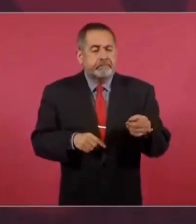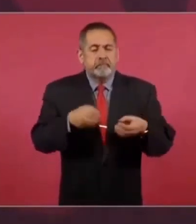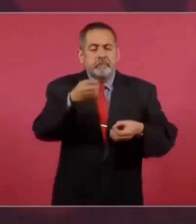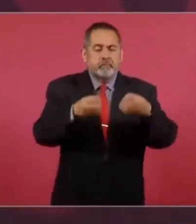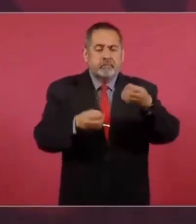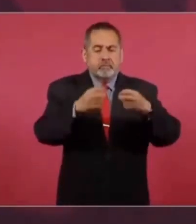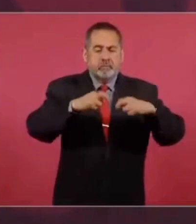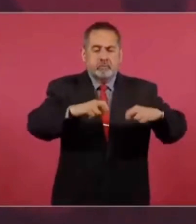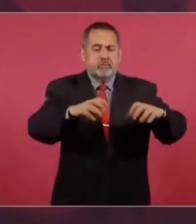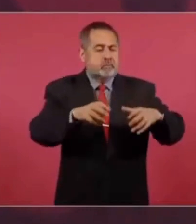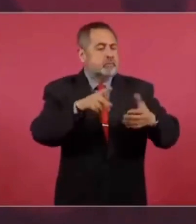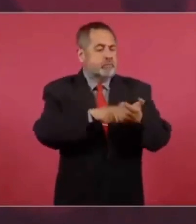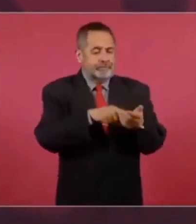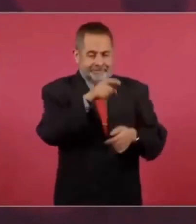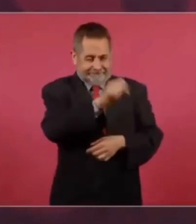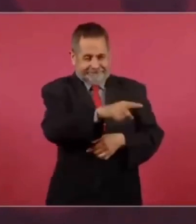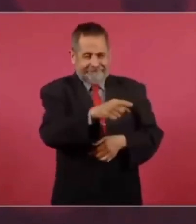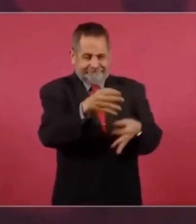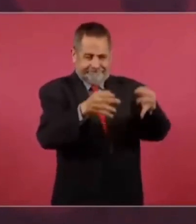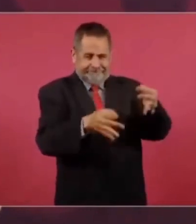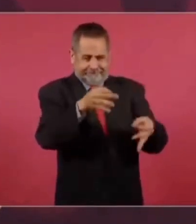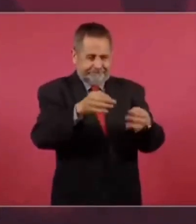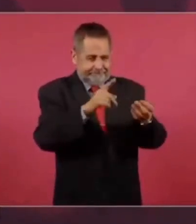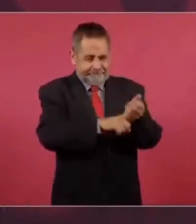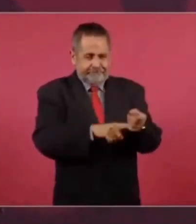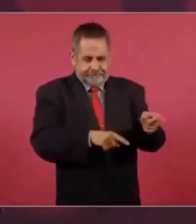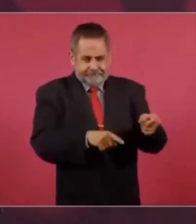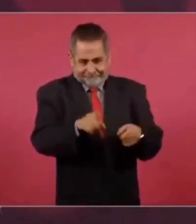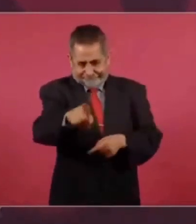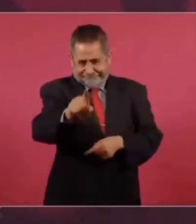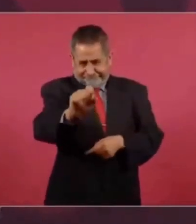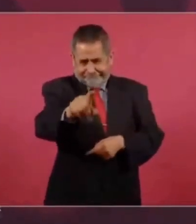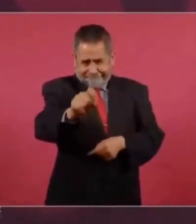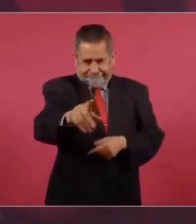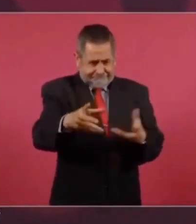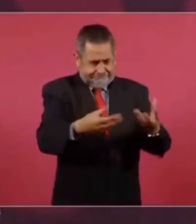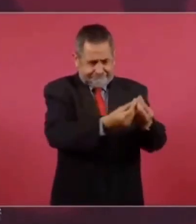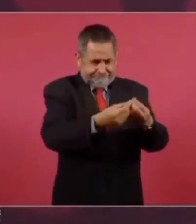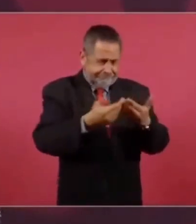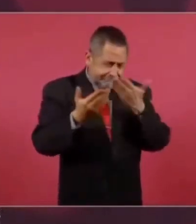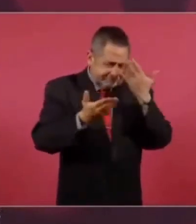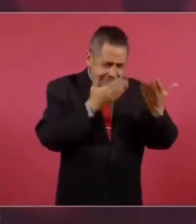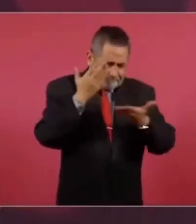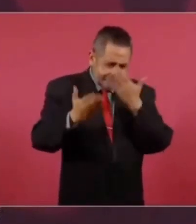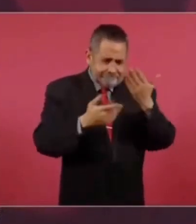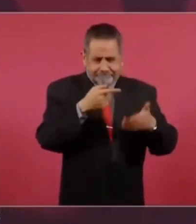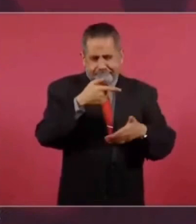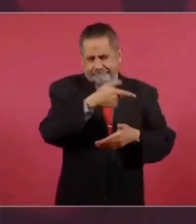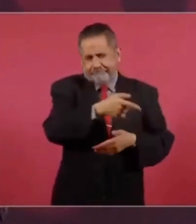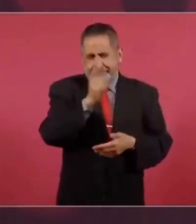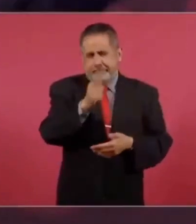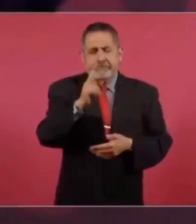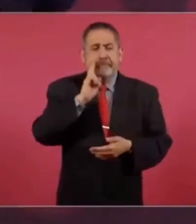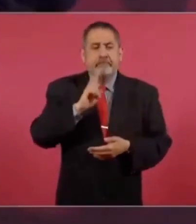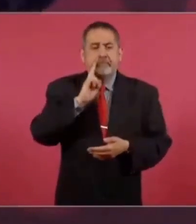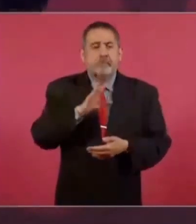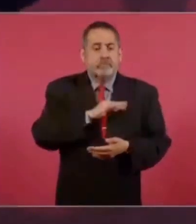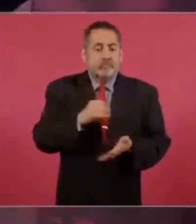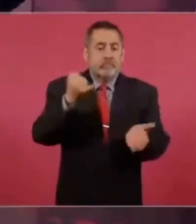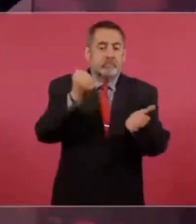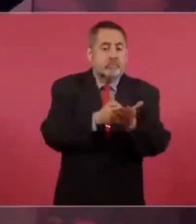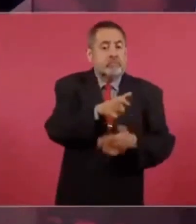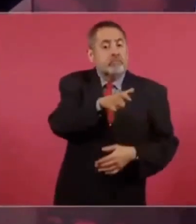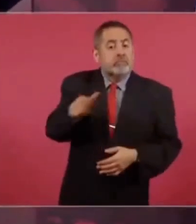de ese tribunal donde está el juicio sobre este asunto, que son impuestos